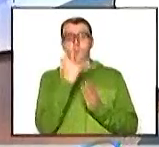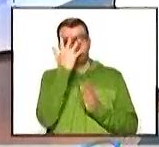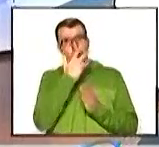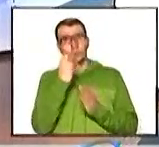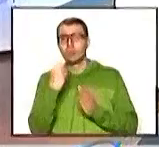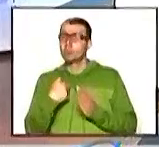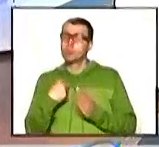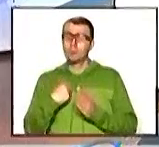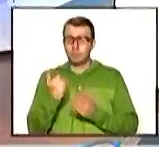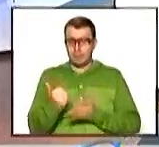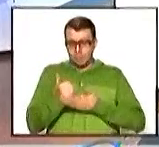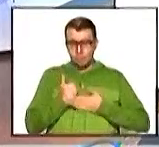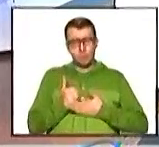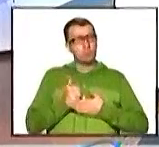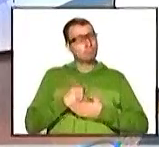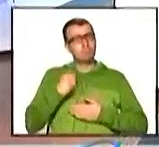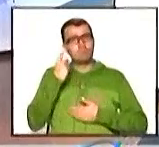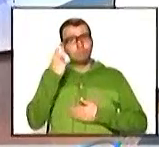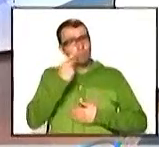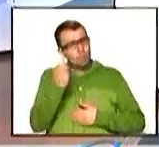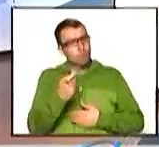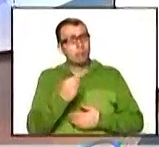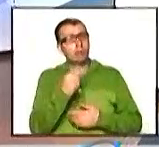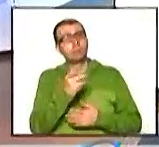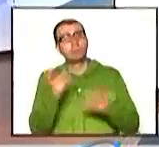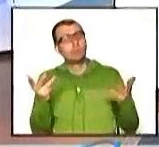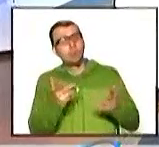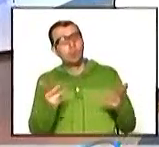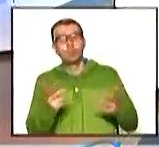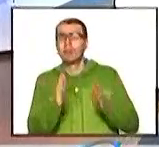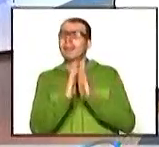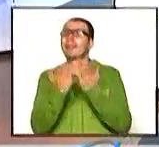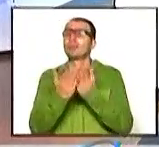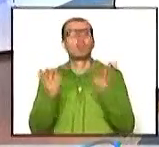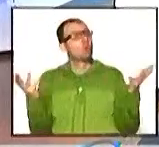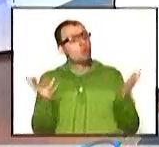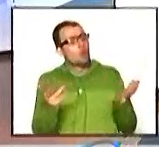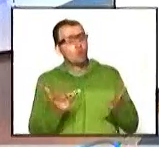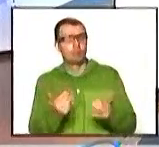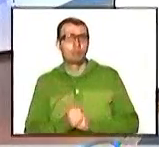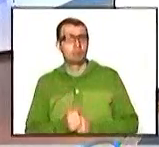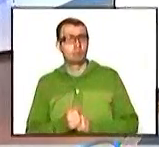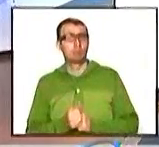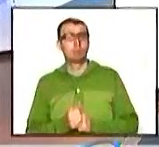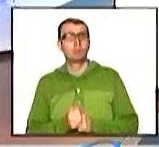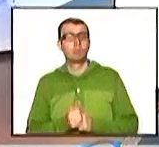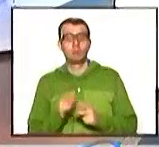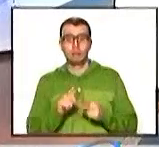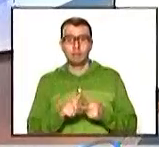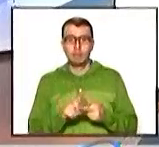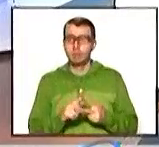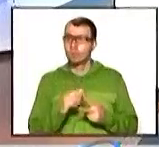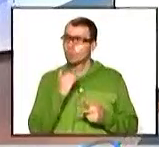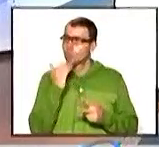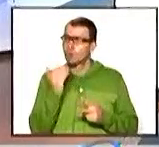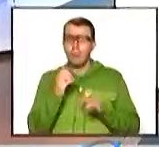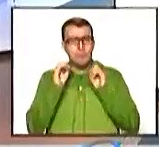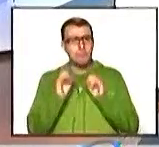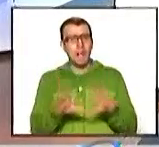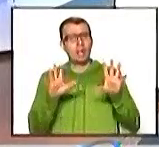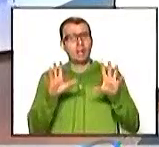buscando desde enero. A eso estoy llamando para que él me cuente dónde se consiguen. El uno, no sé si es magia o la